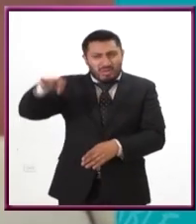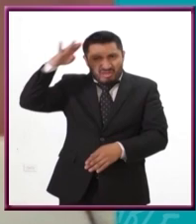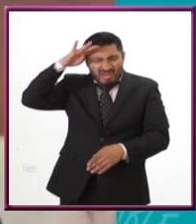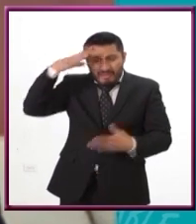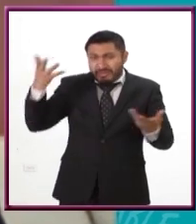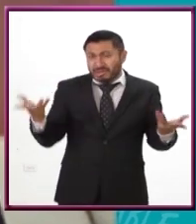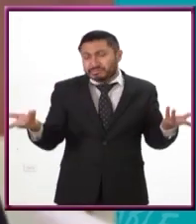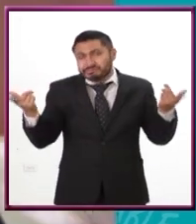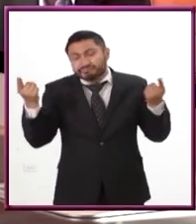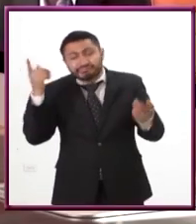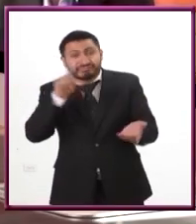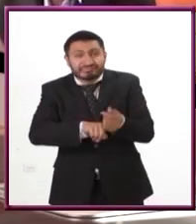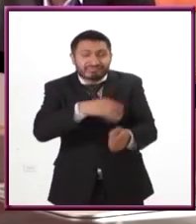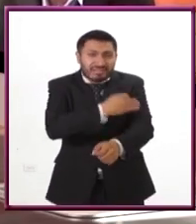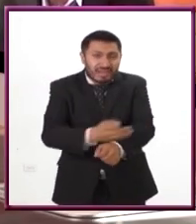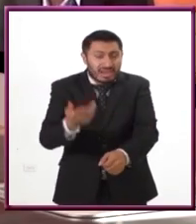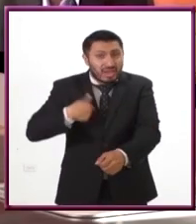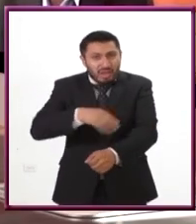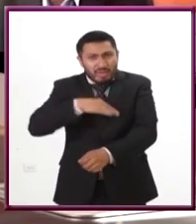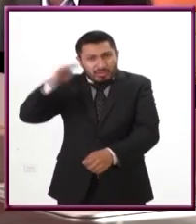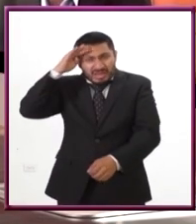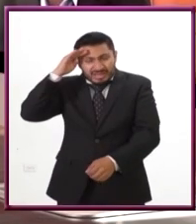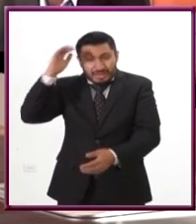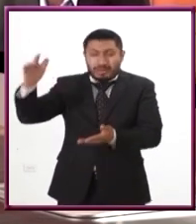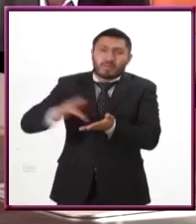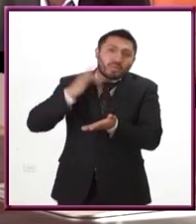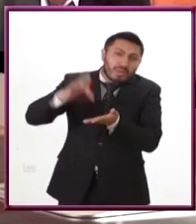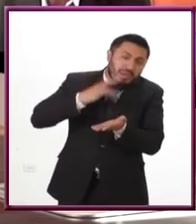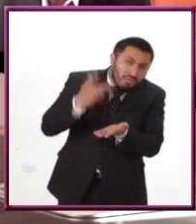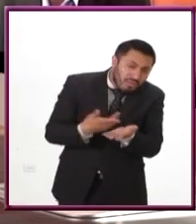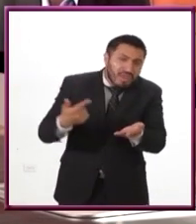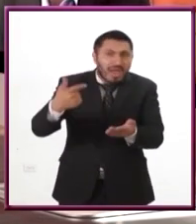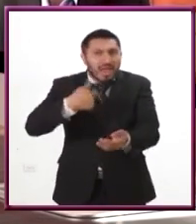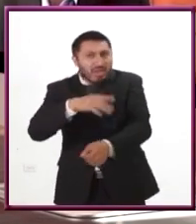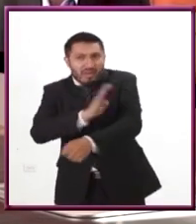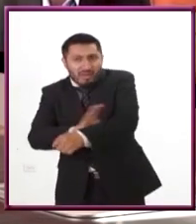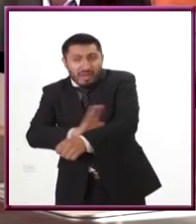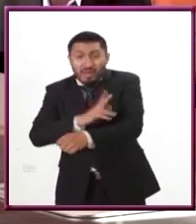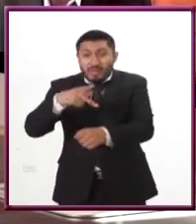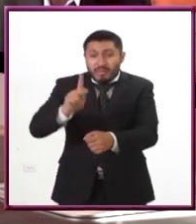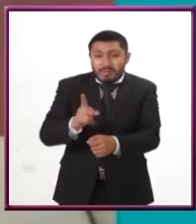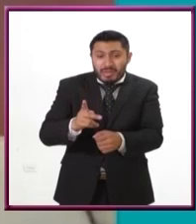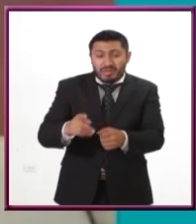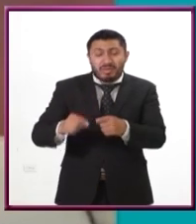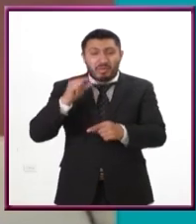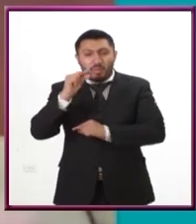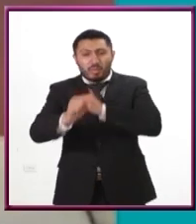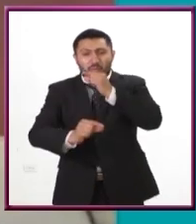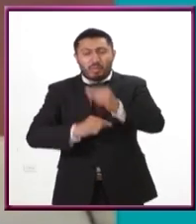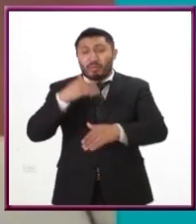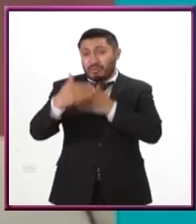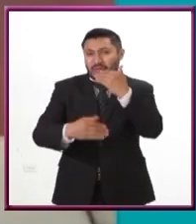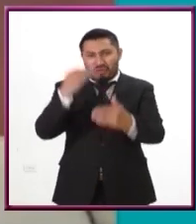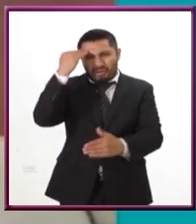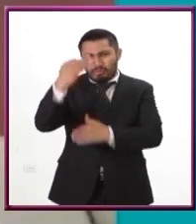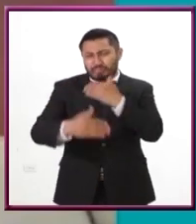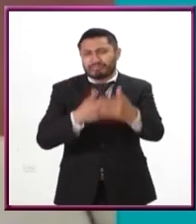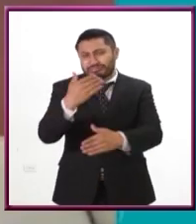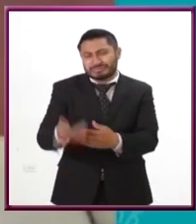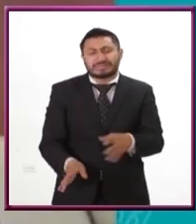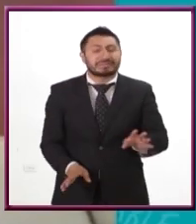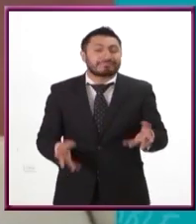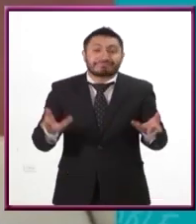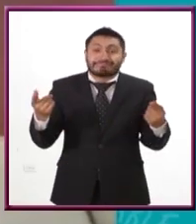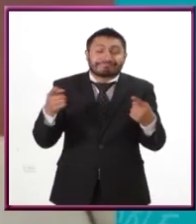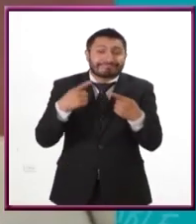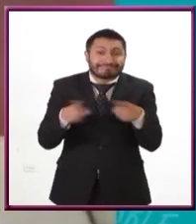juicio porque pensaba, bueno, en familia pensábamos que nos iba a apoyar, que me iba a beneficiar, pero a raíz de con el tiempo, pues ya